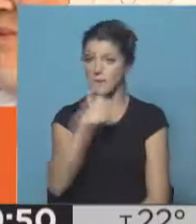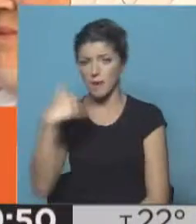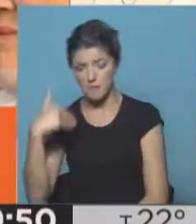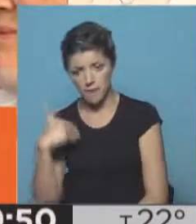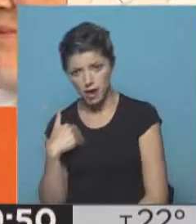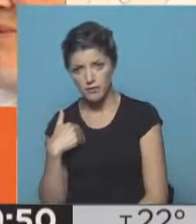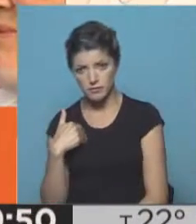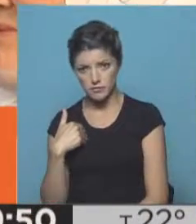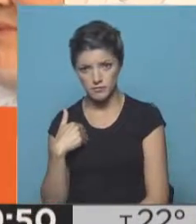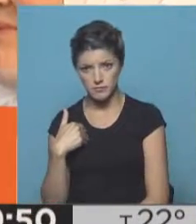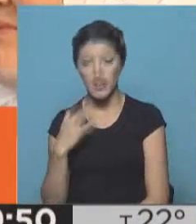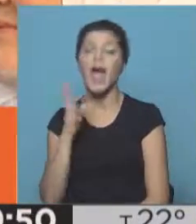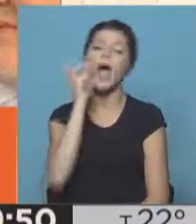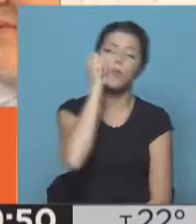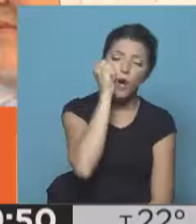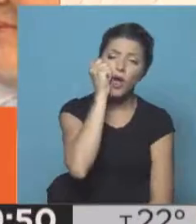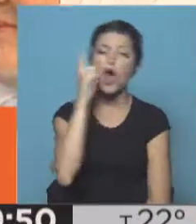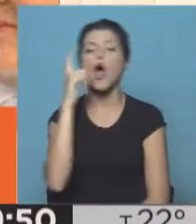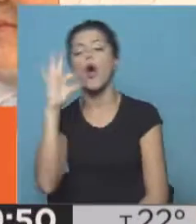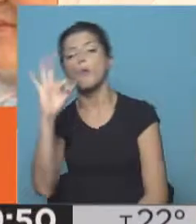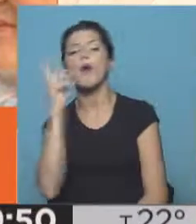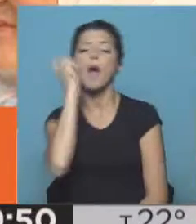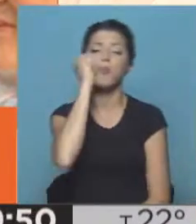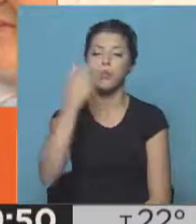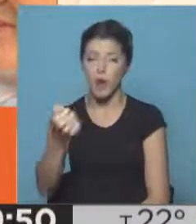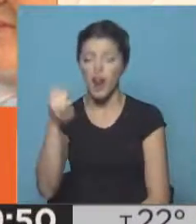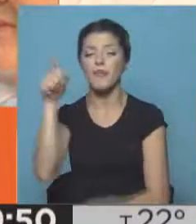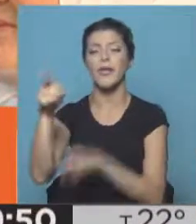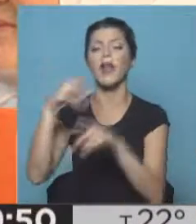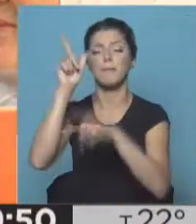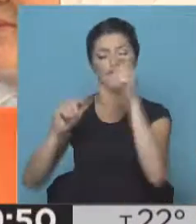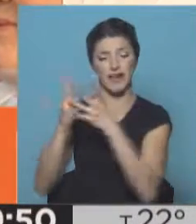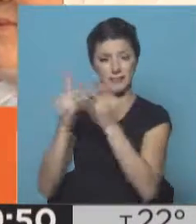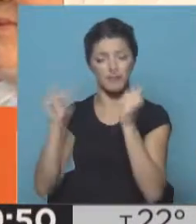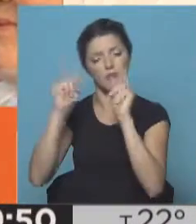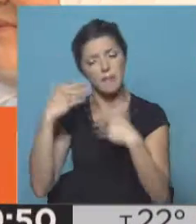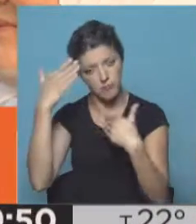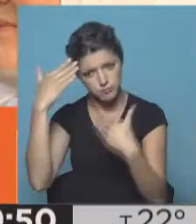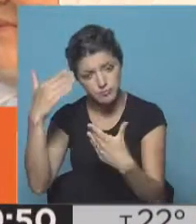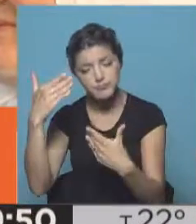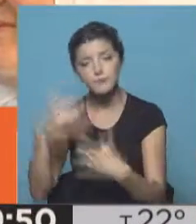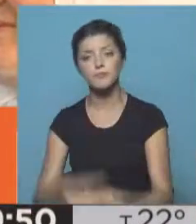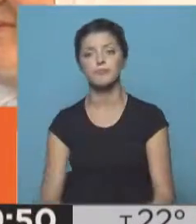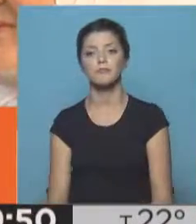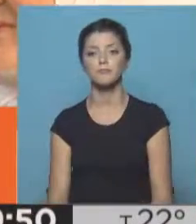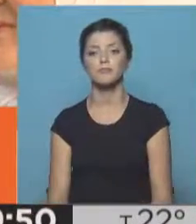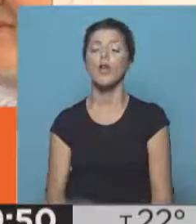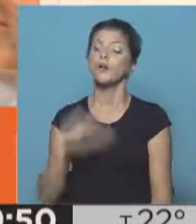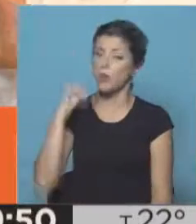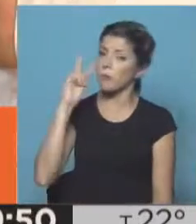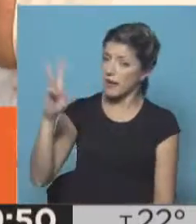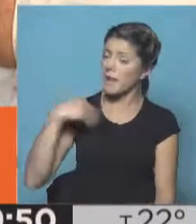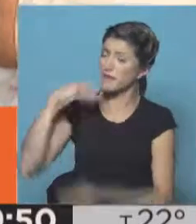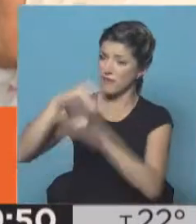repito eso, a los abuelos, abuelas que están acá, de los desaparecidos, porque bueno, yo vi a mi familia mal